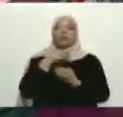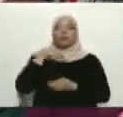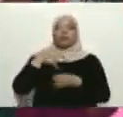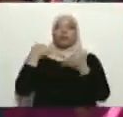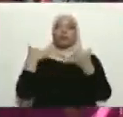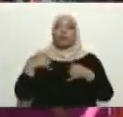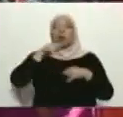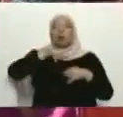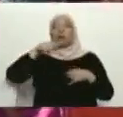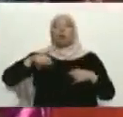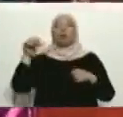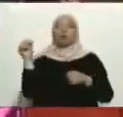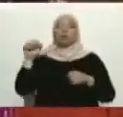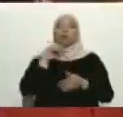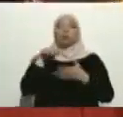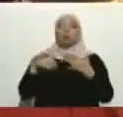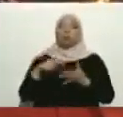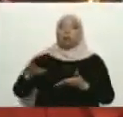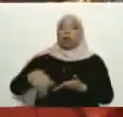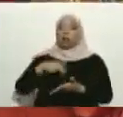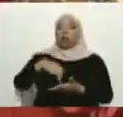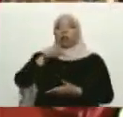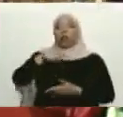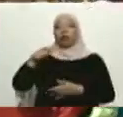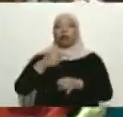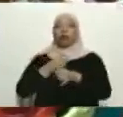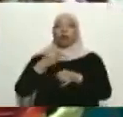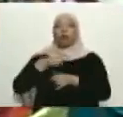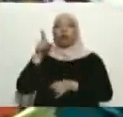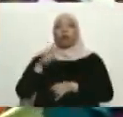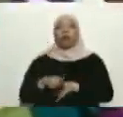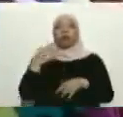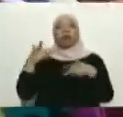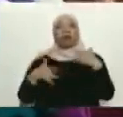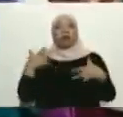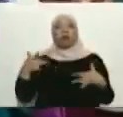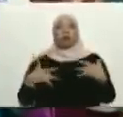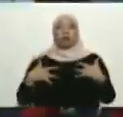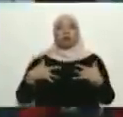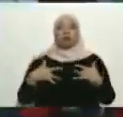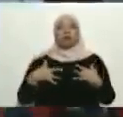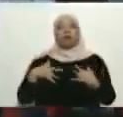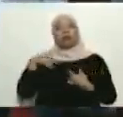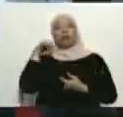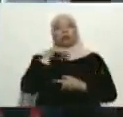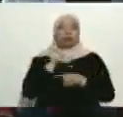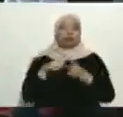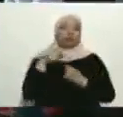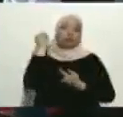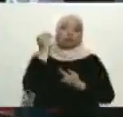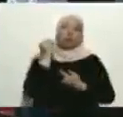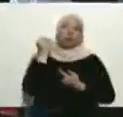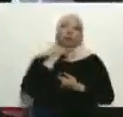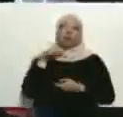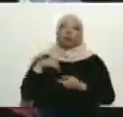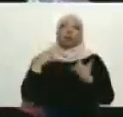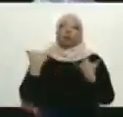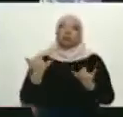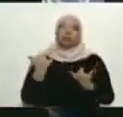desplegados en el territorio nacional también la actividad económica alcanzó este año